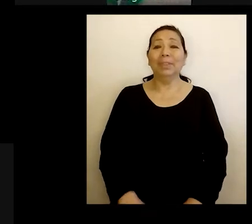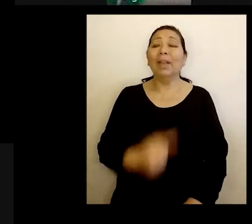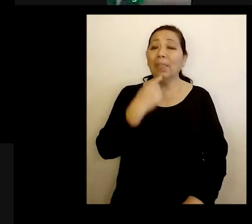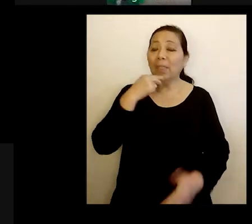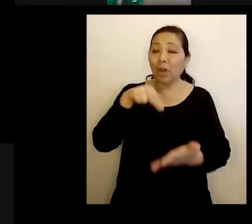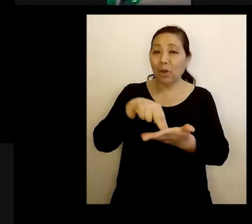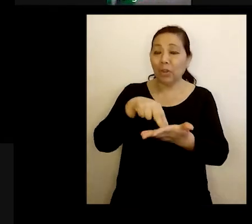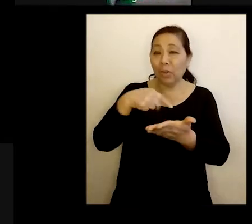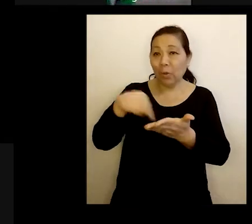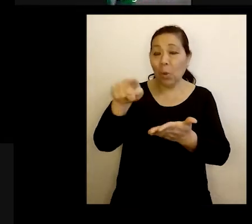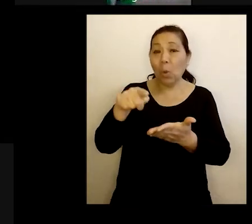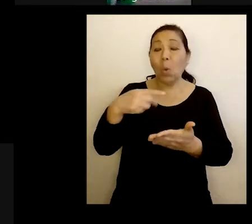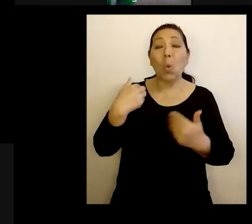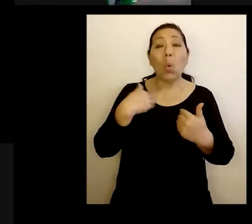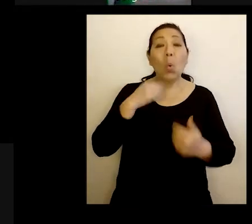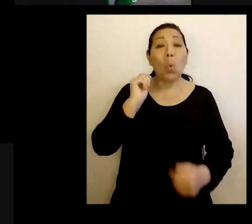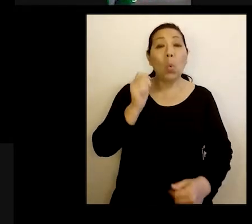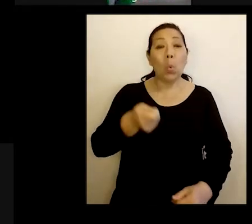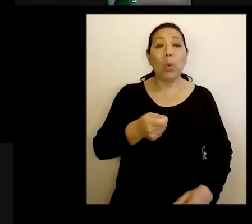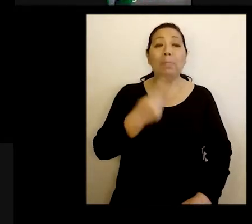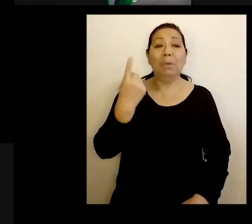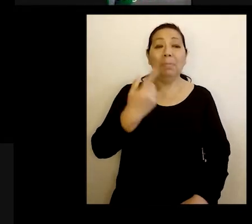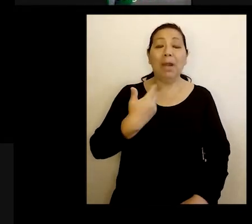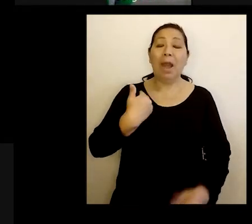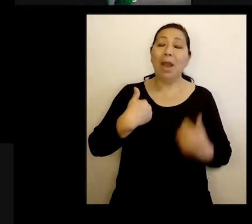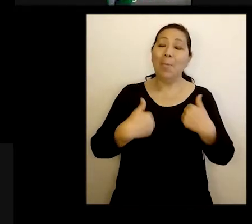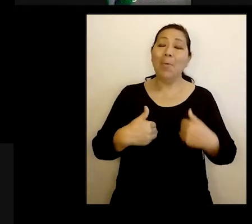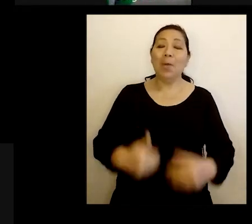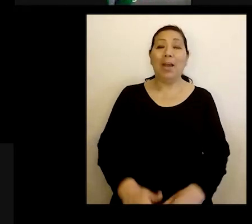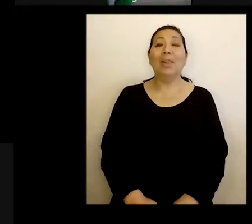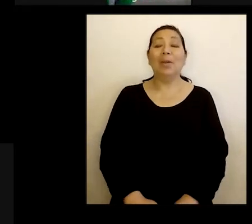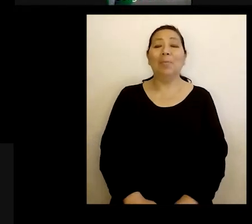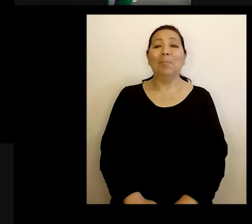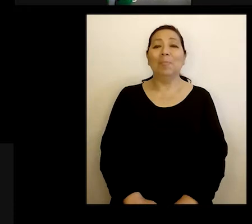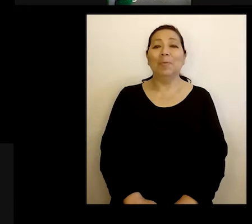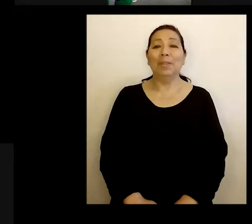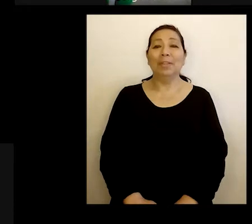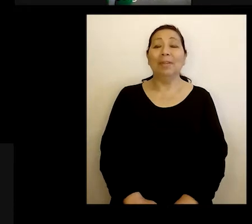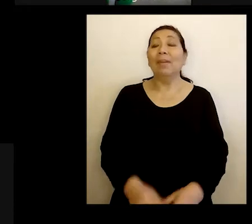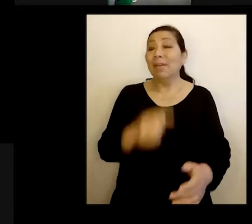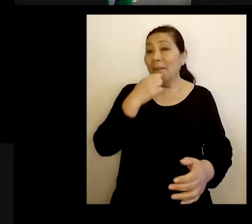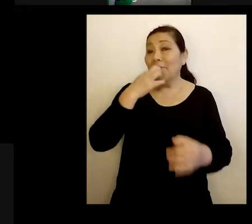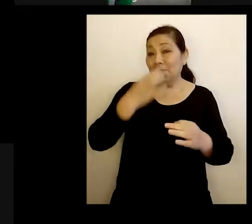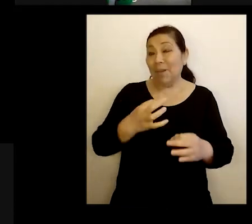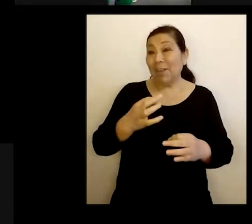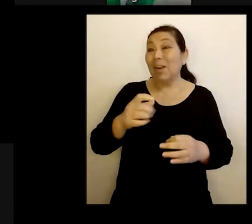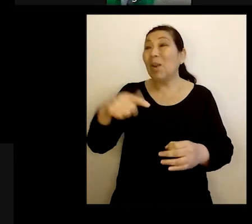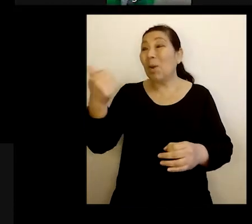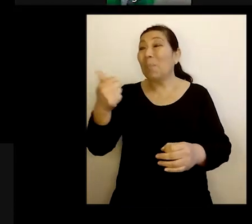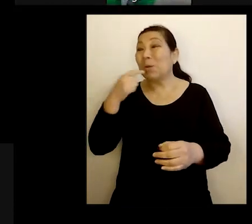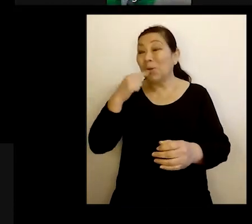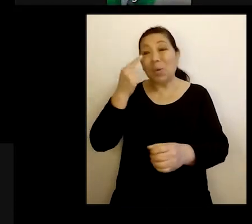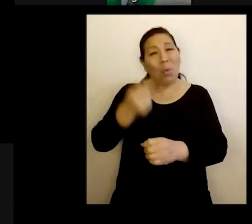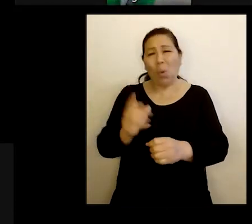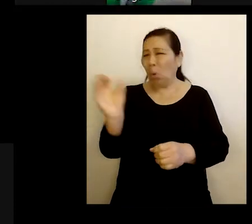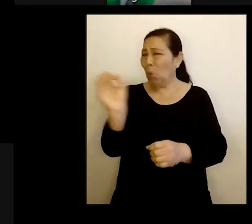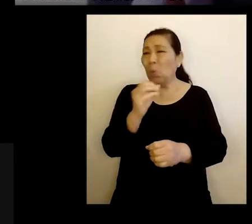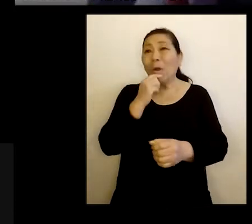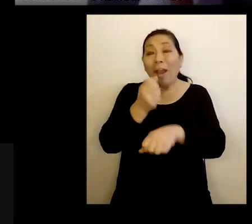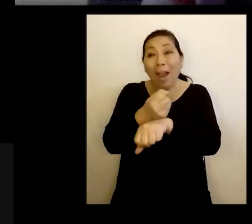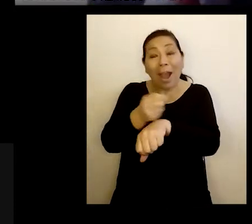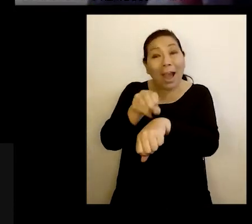notificó al juez que tuvo conocimiento que no era abogado. O sea que, en realidad, mi patrocinado nunca ha sido